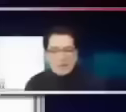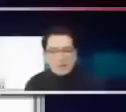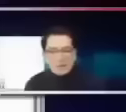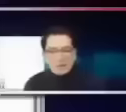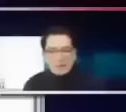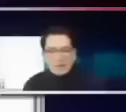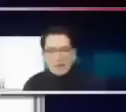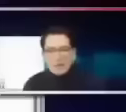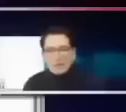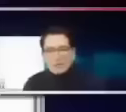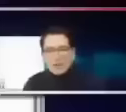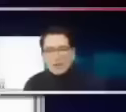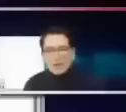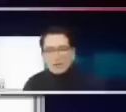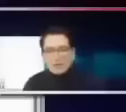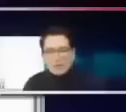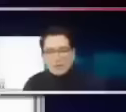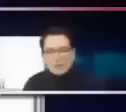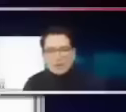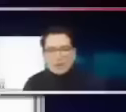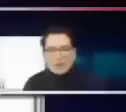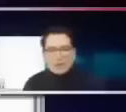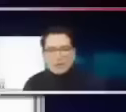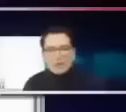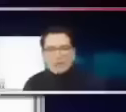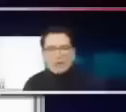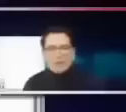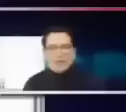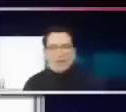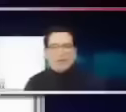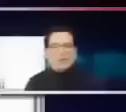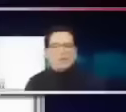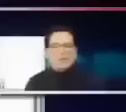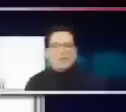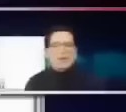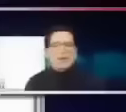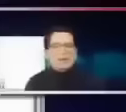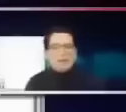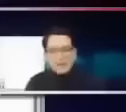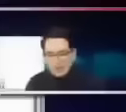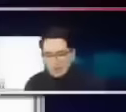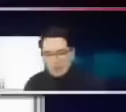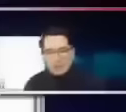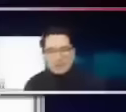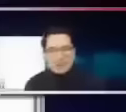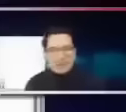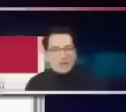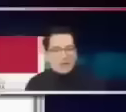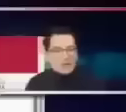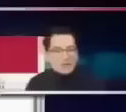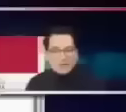atracar en el puerto mexicano de Tuxpan, en las costas del Golfo de México, para descargar combustible